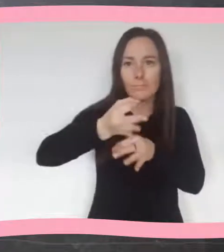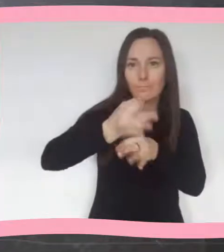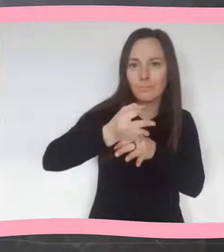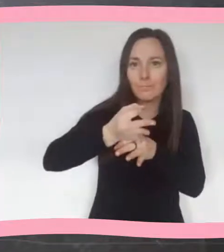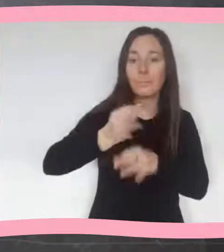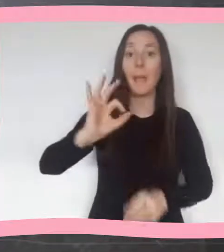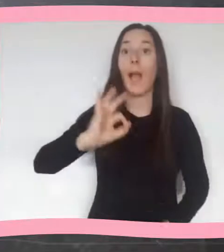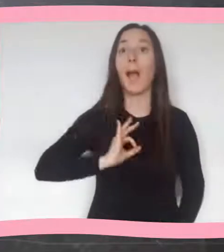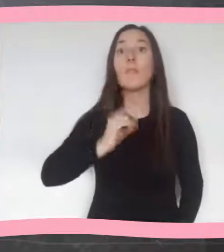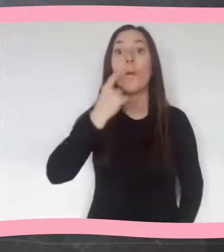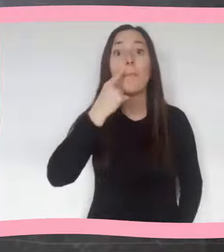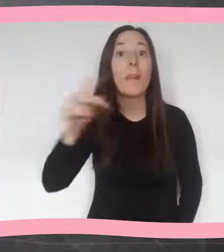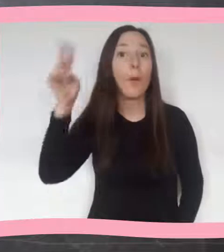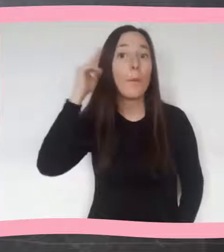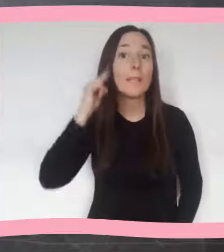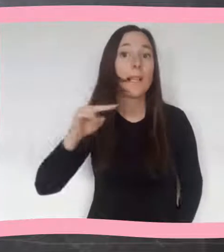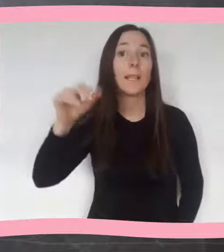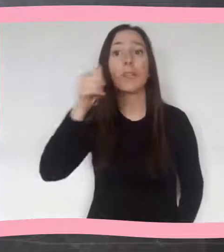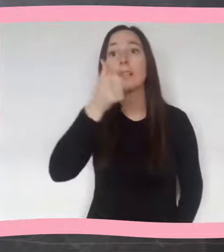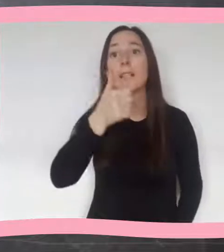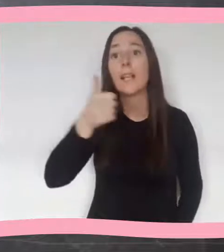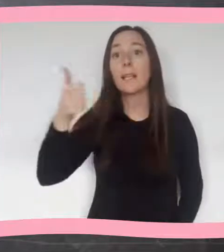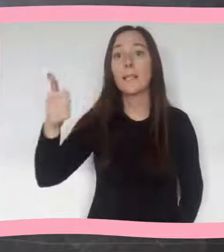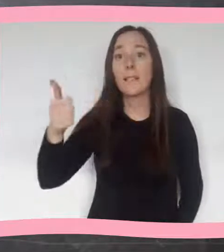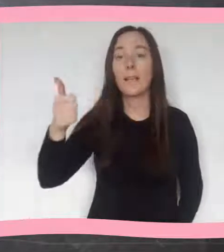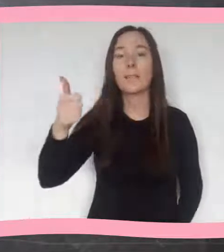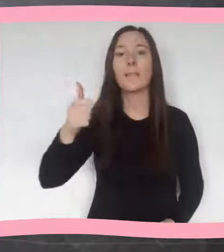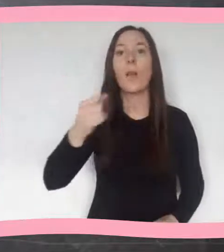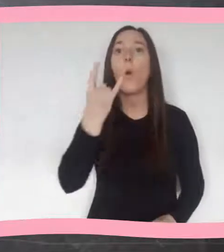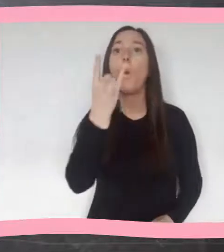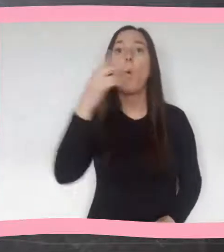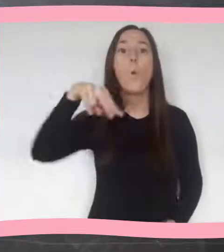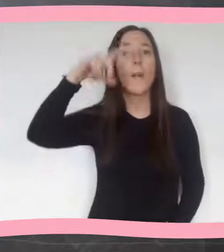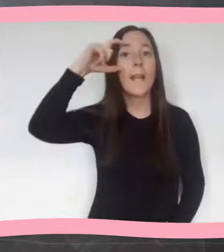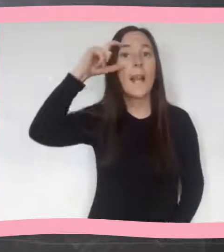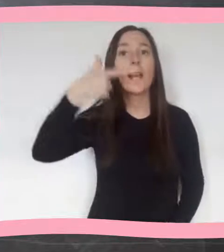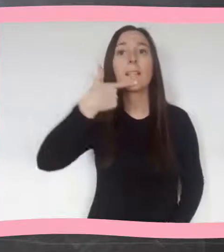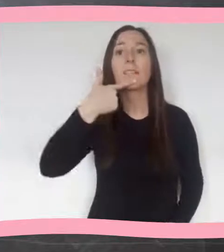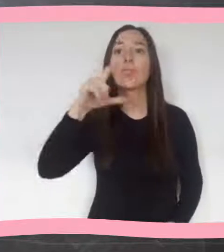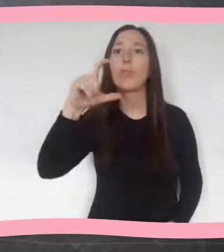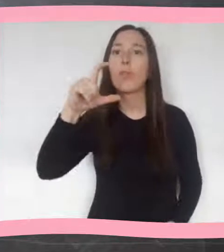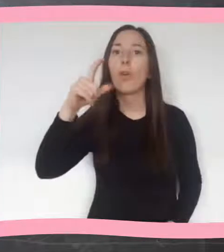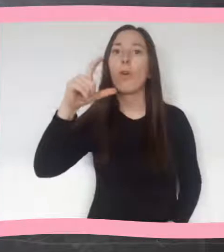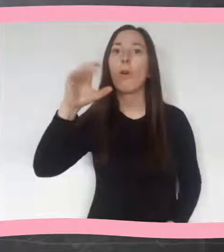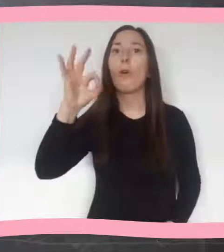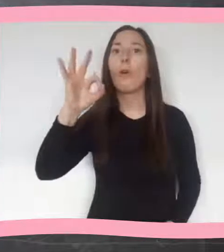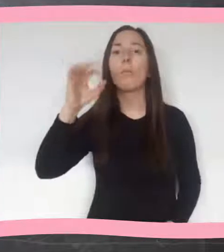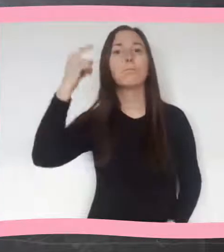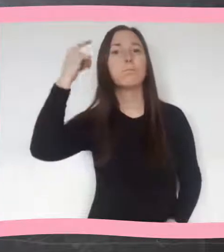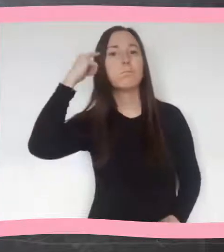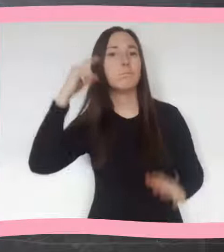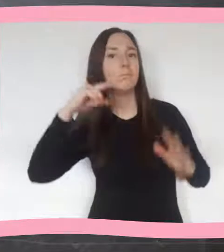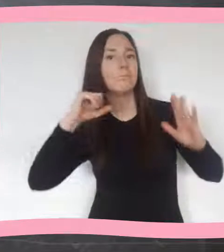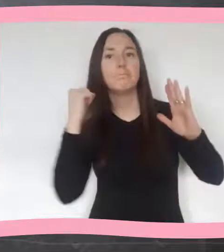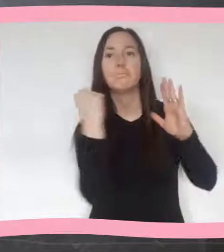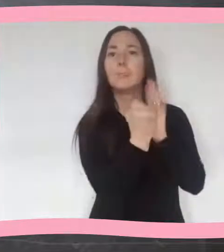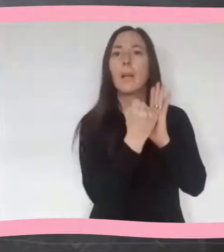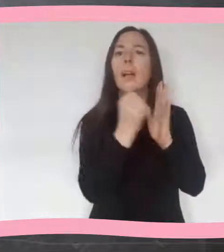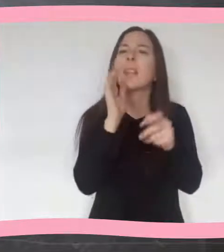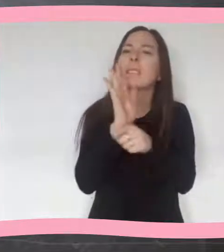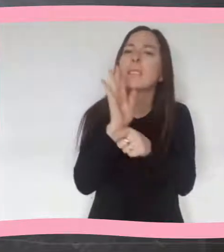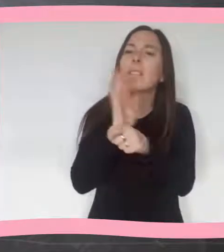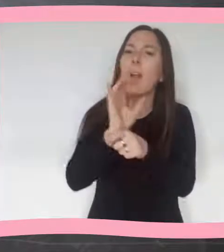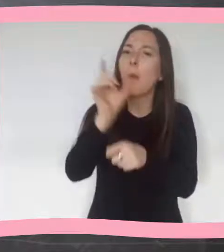En el año 1966, la UNESCO reconoció fundamental